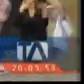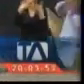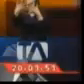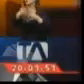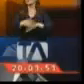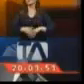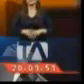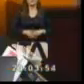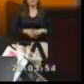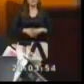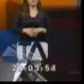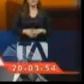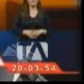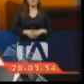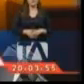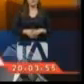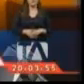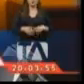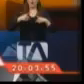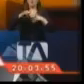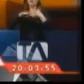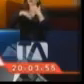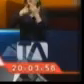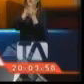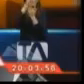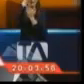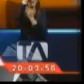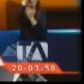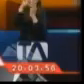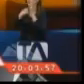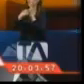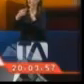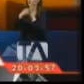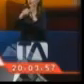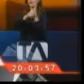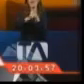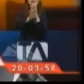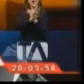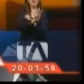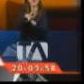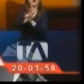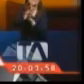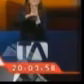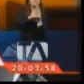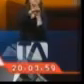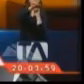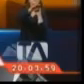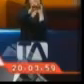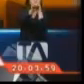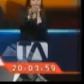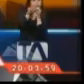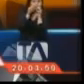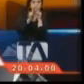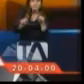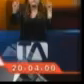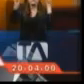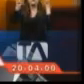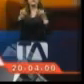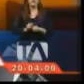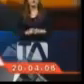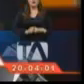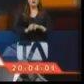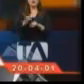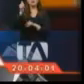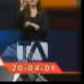su posesión. Vamos a subir el día de hoy ya los boletines de deuda que no están subidos desde enero, y vamos a publicar cuáles son esas